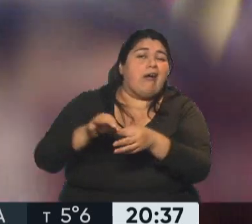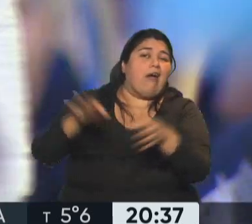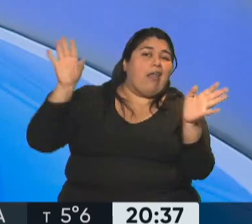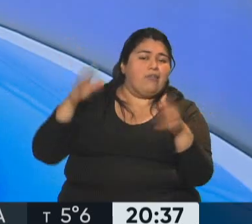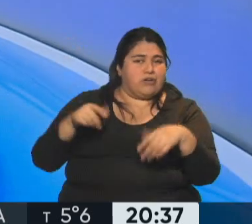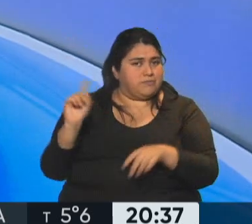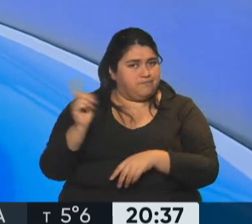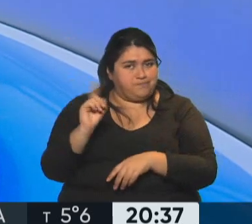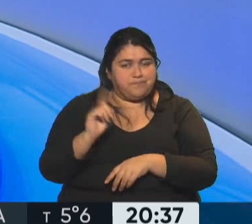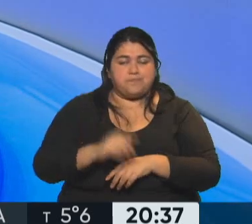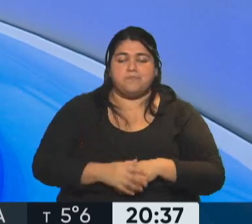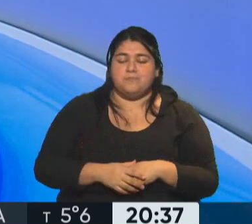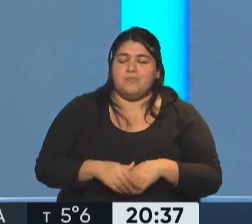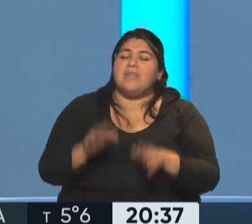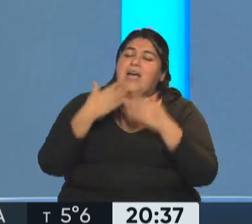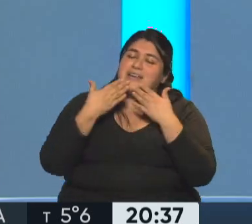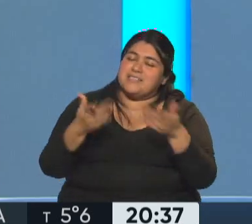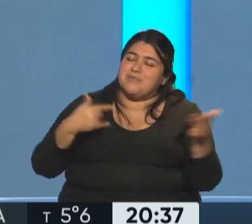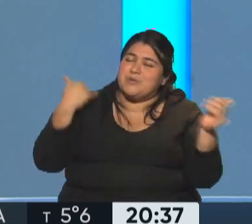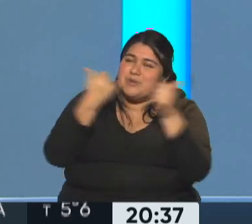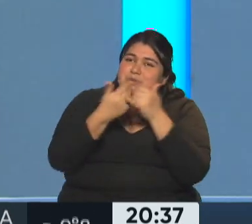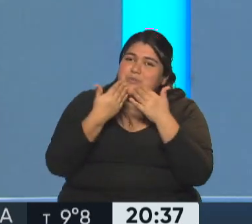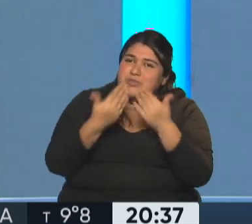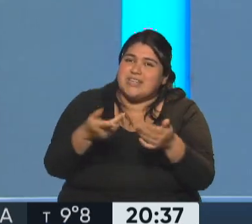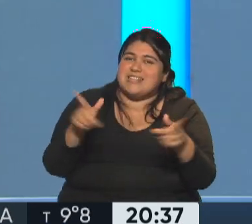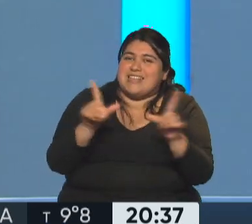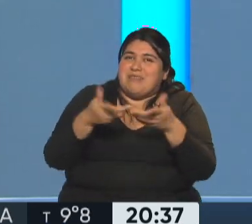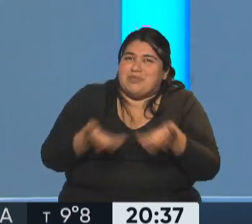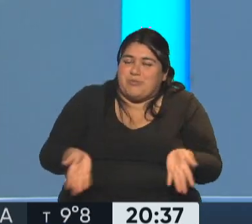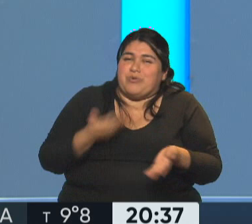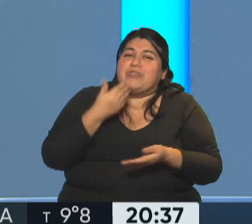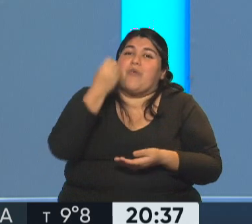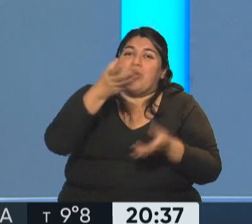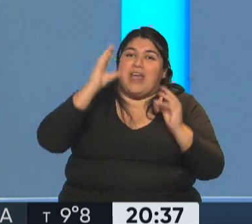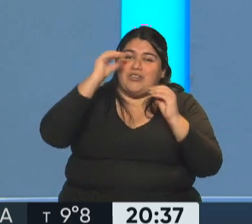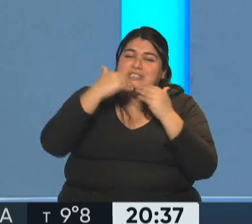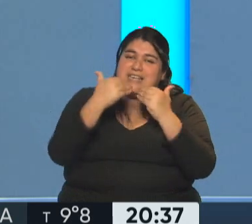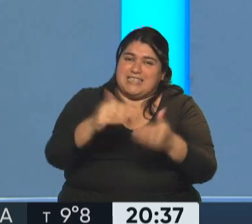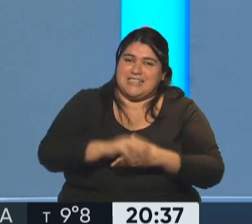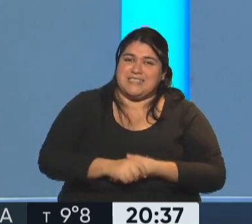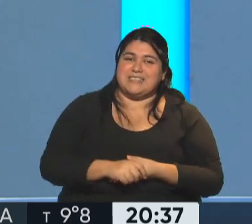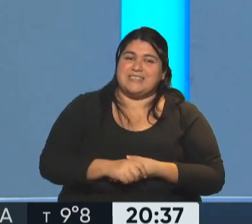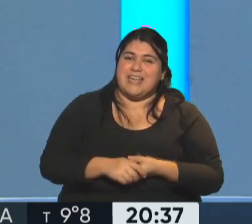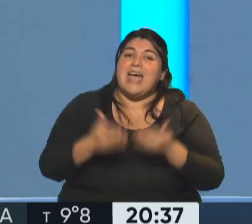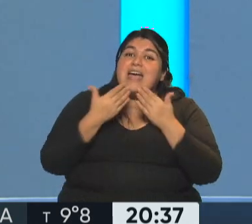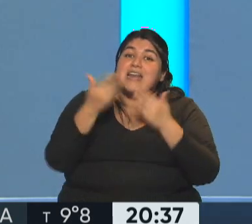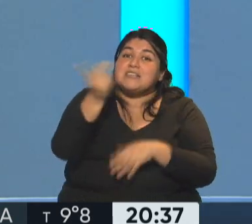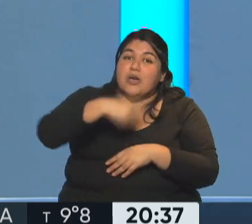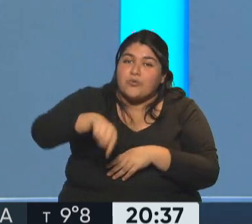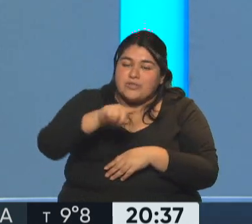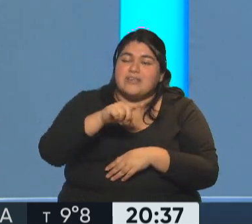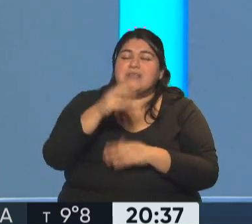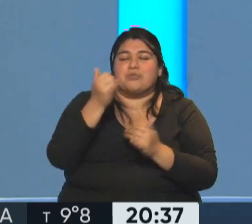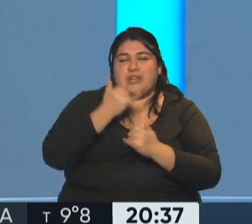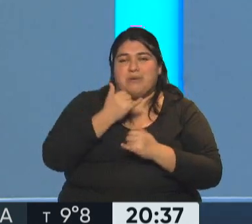masacre. Doctor Jalil, le agradecemos muchísimo esta comunicación telefónica con la televisión pública. Que tenga usted buenas noches. Gracias a ustedes por llamar.